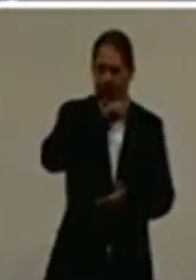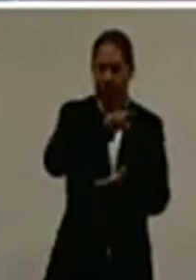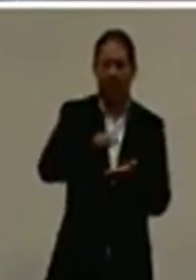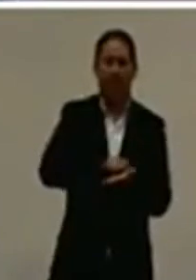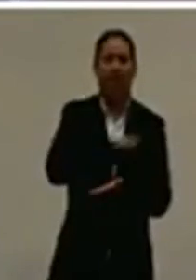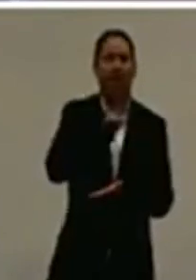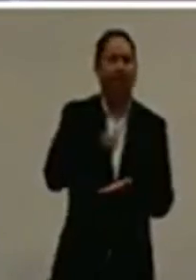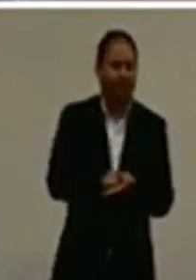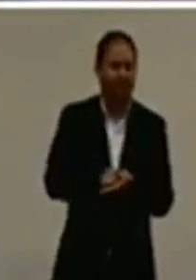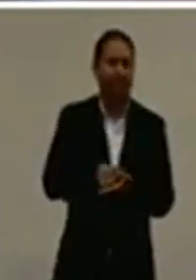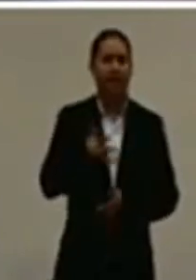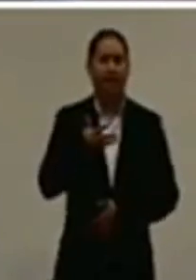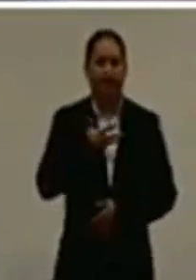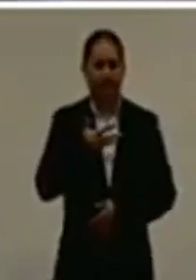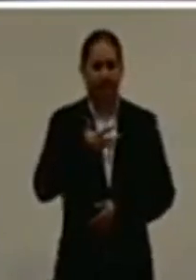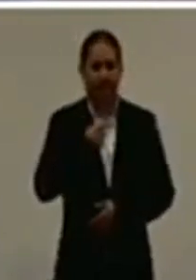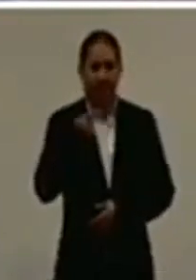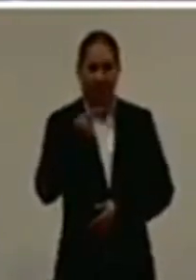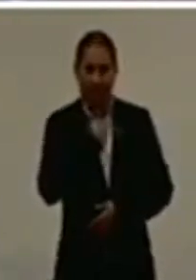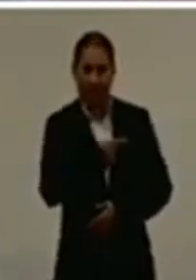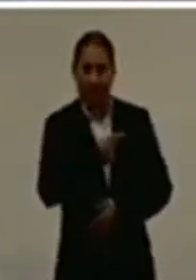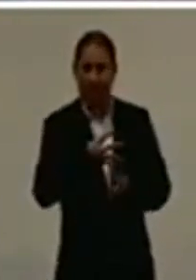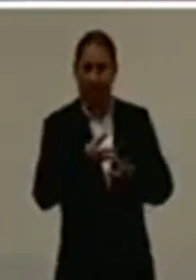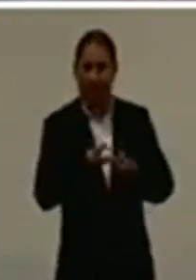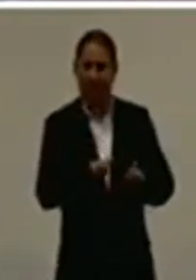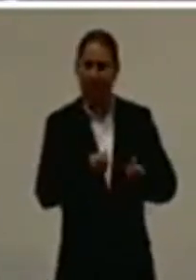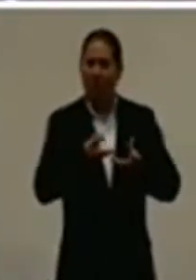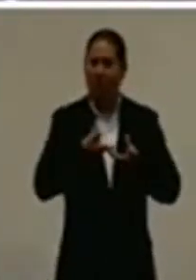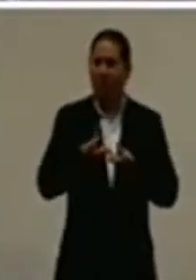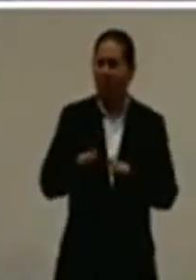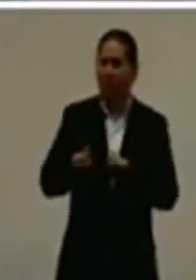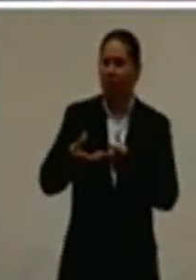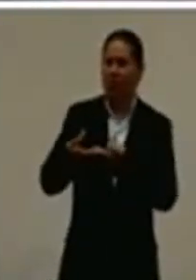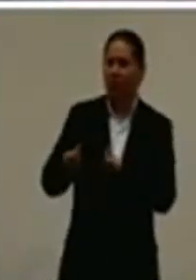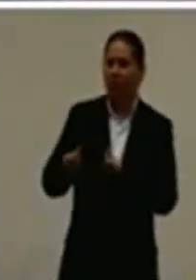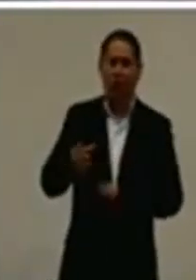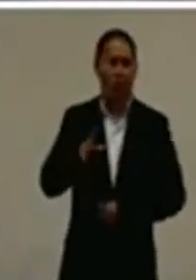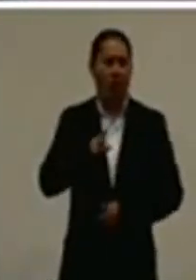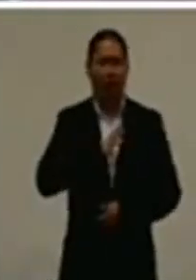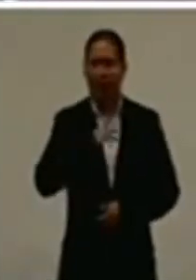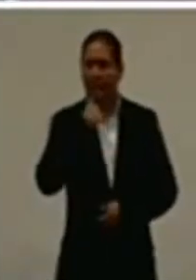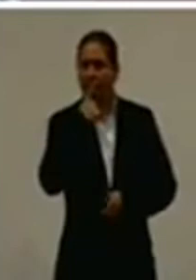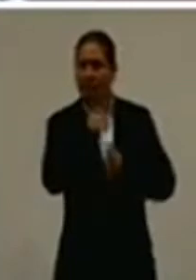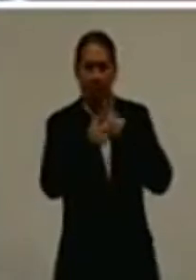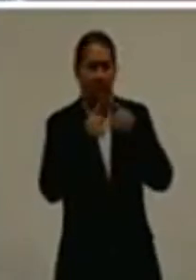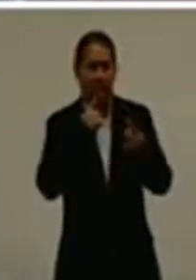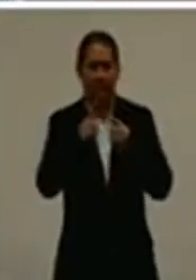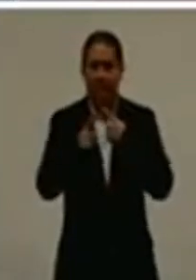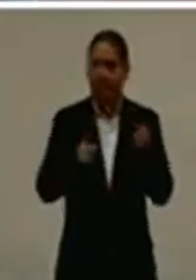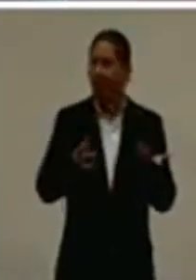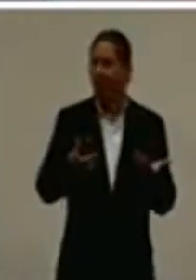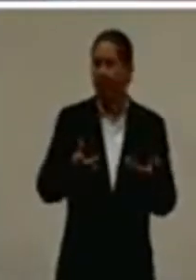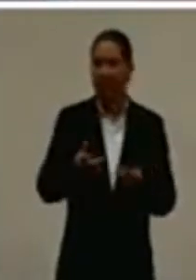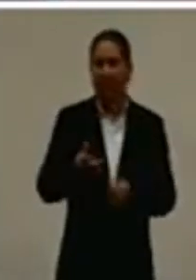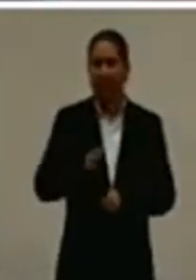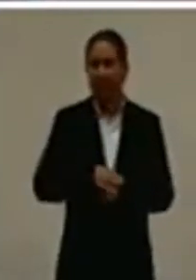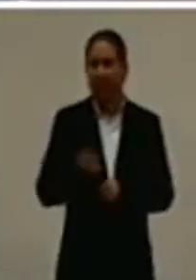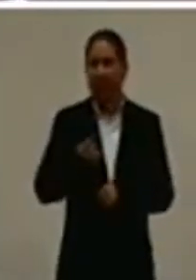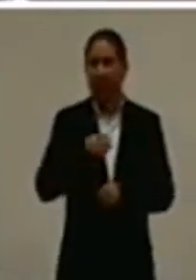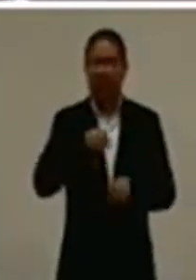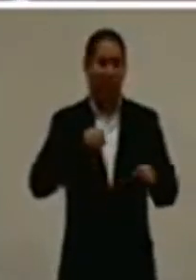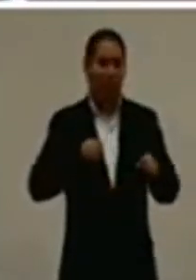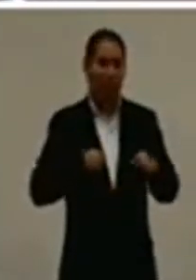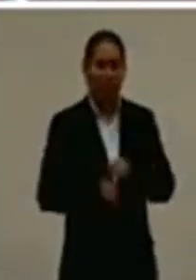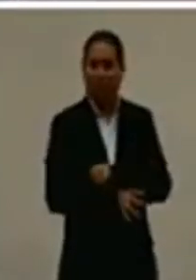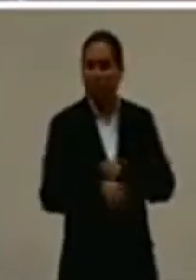dice que tienen que solventar sus cuentas públicas que no tienen que haber denuncias por hechos de corrupción que no nada más es